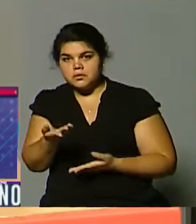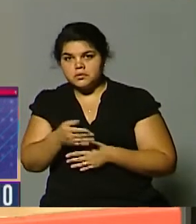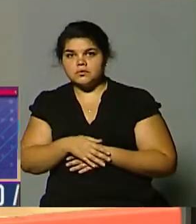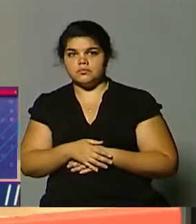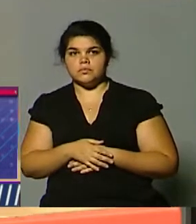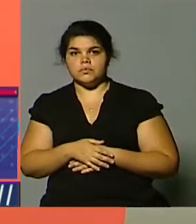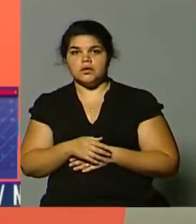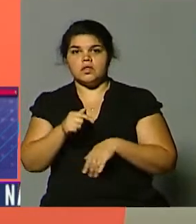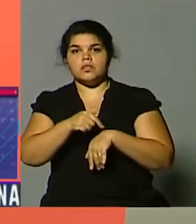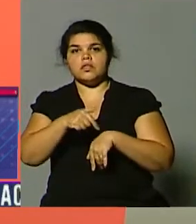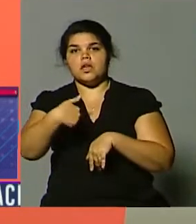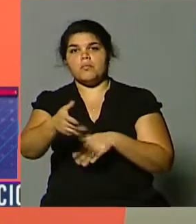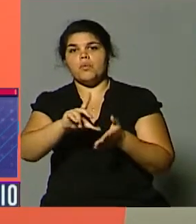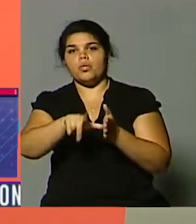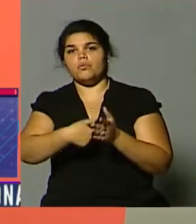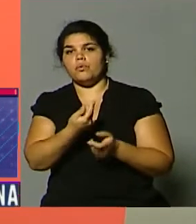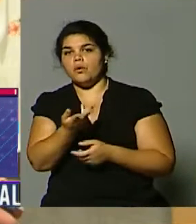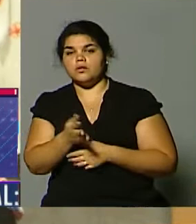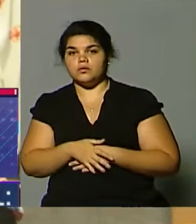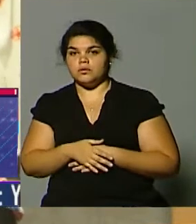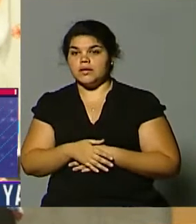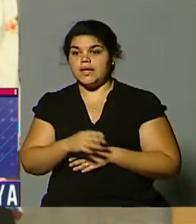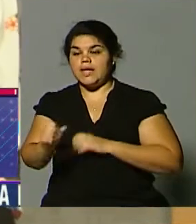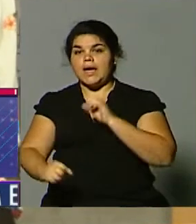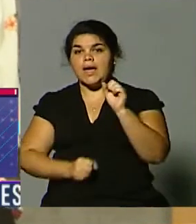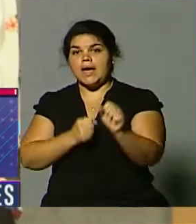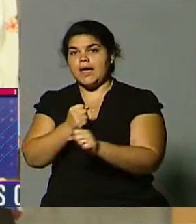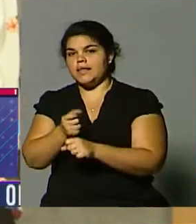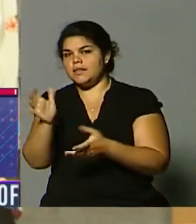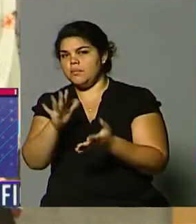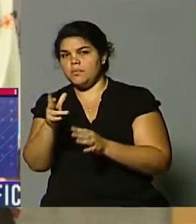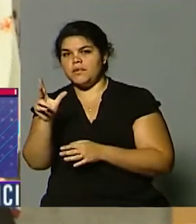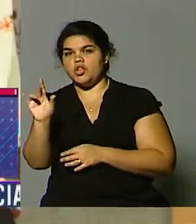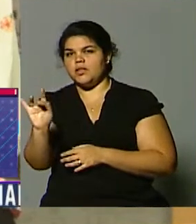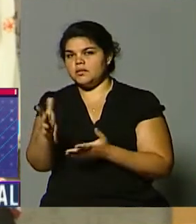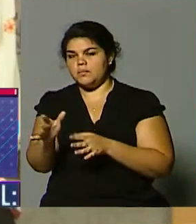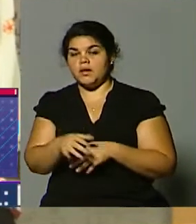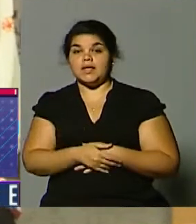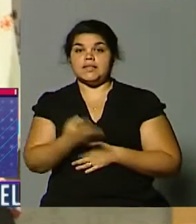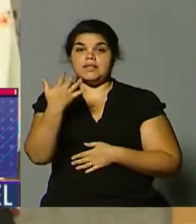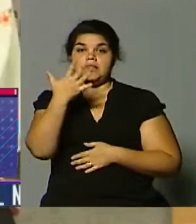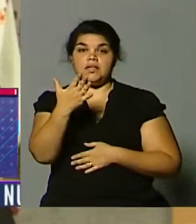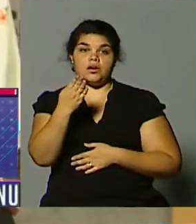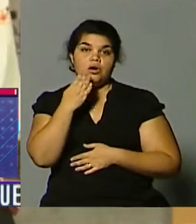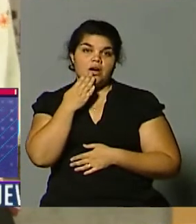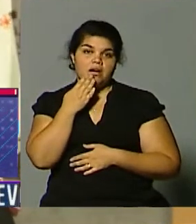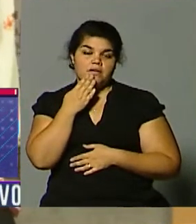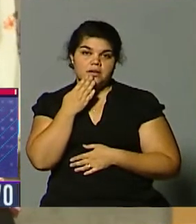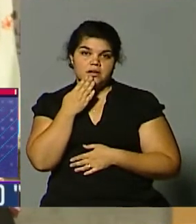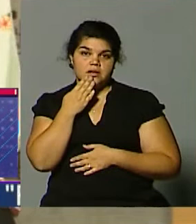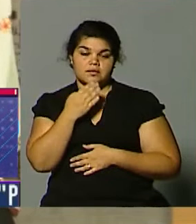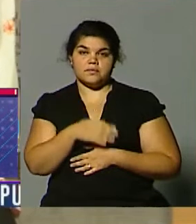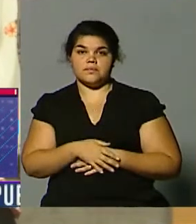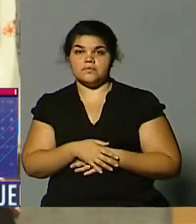dura este seminario? Y dura hasta fin de año prácticamente. El cursado empieza el 5 de abril y